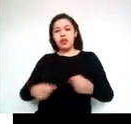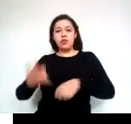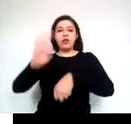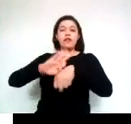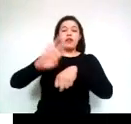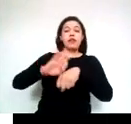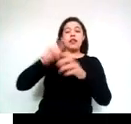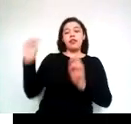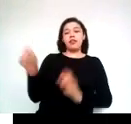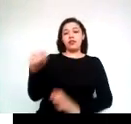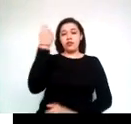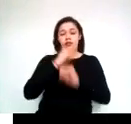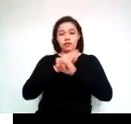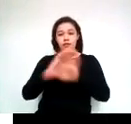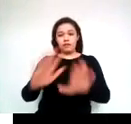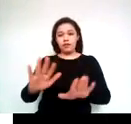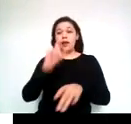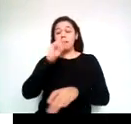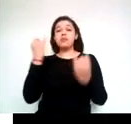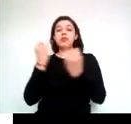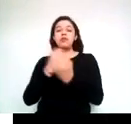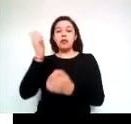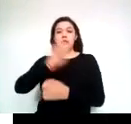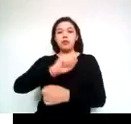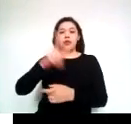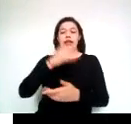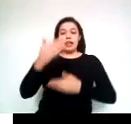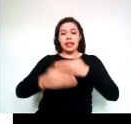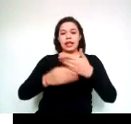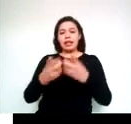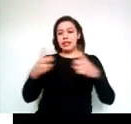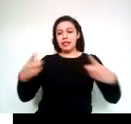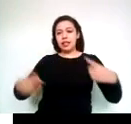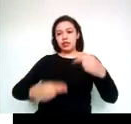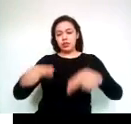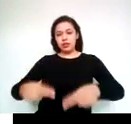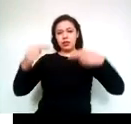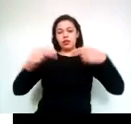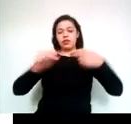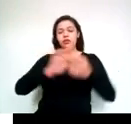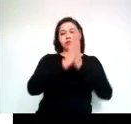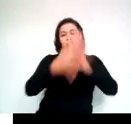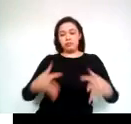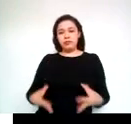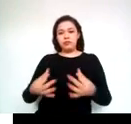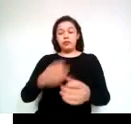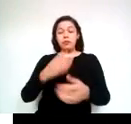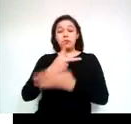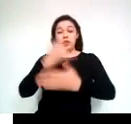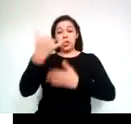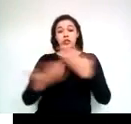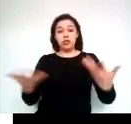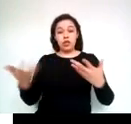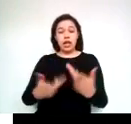información. Contamos con especialistas en desarrollo de negocios, transformación, calidad, implementación de proyectos, desarrollo de equipos de